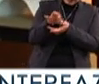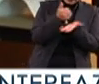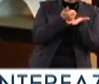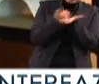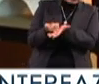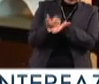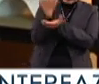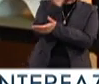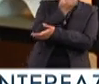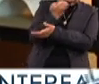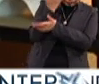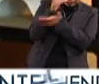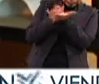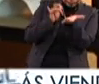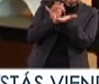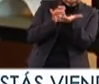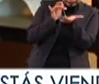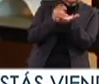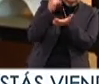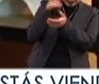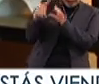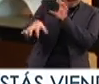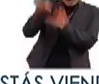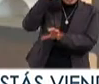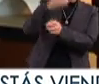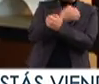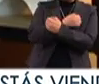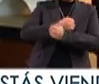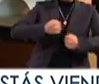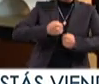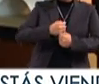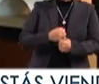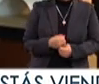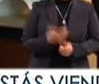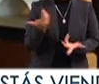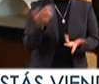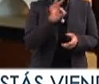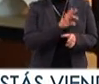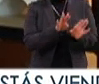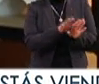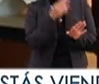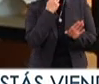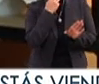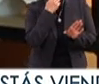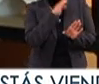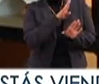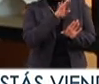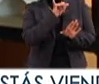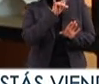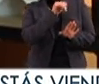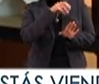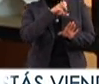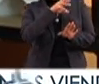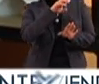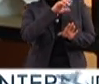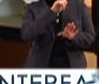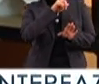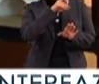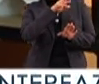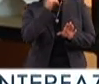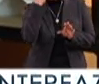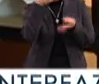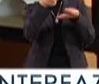diagnóstico precisamente en obesidad en que fuera utilizado como biomarcadores y